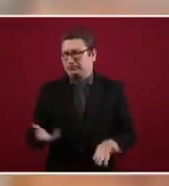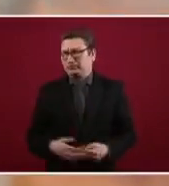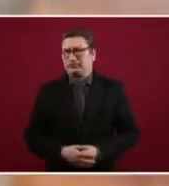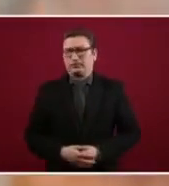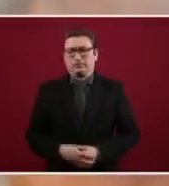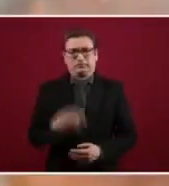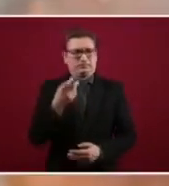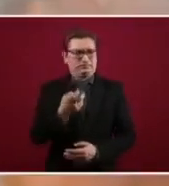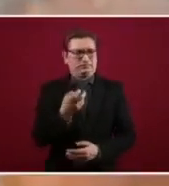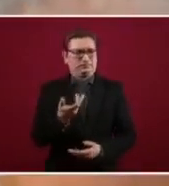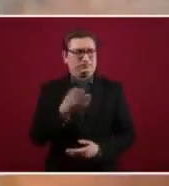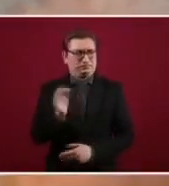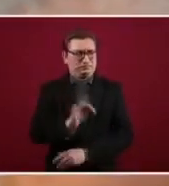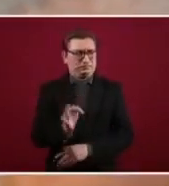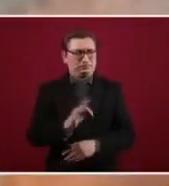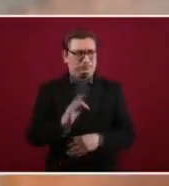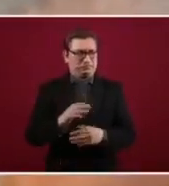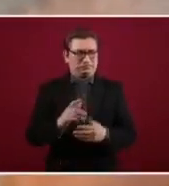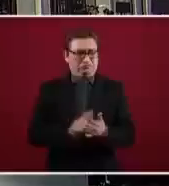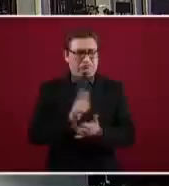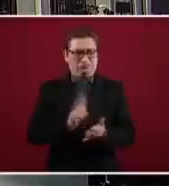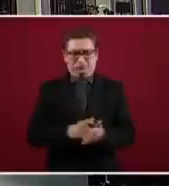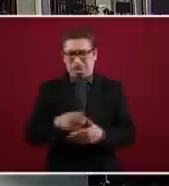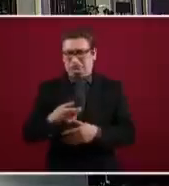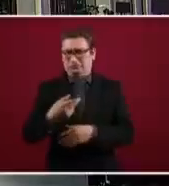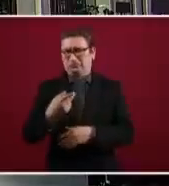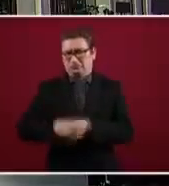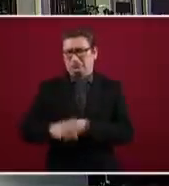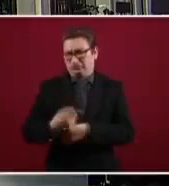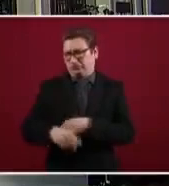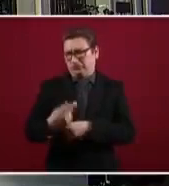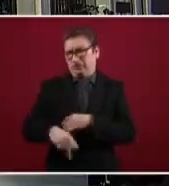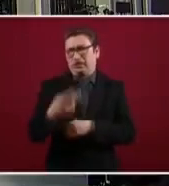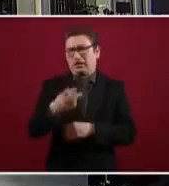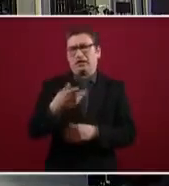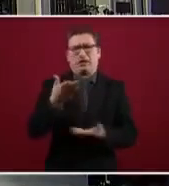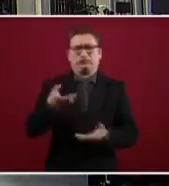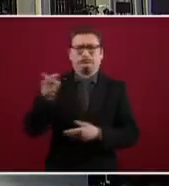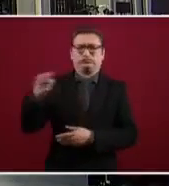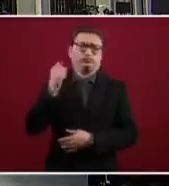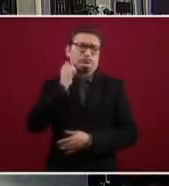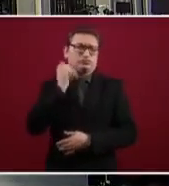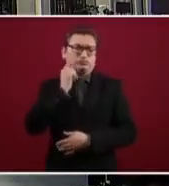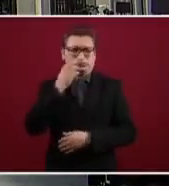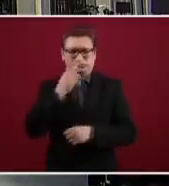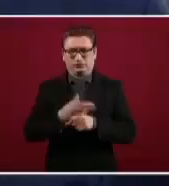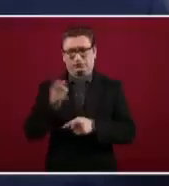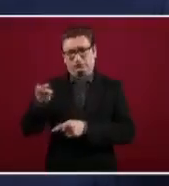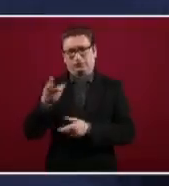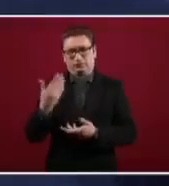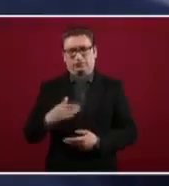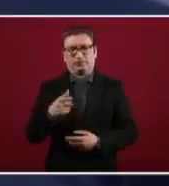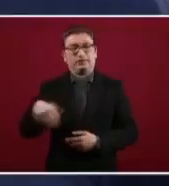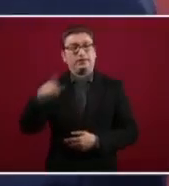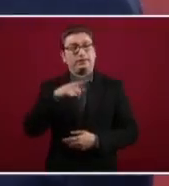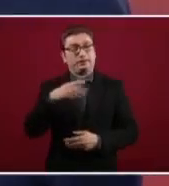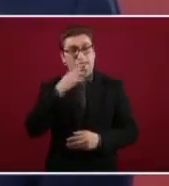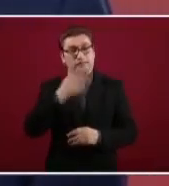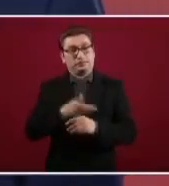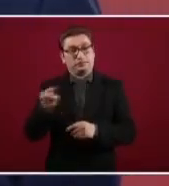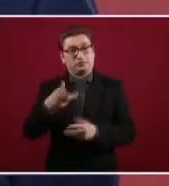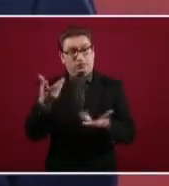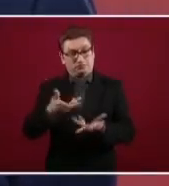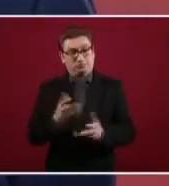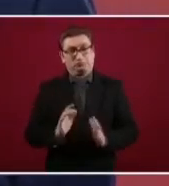podría estar en un riesgo legal eso lo tienen que decidir los senadores entiendo que ya lo resolvieron